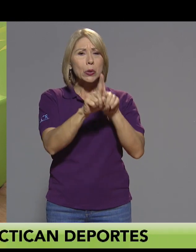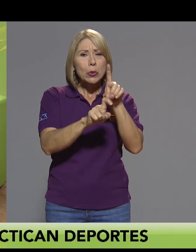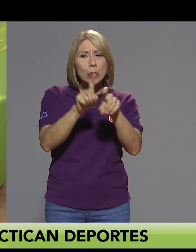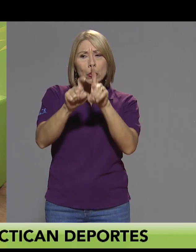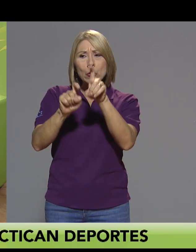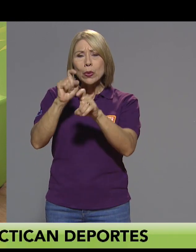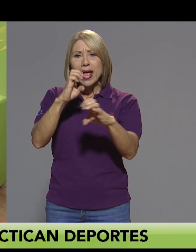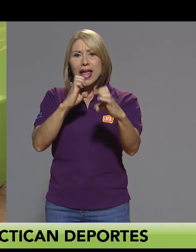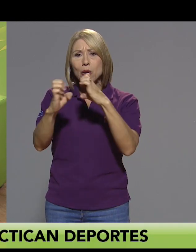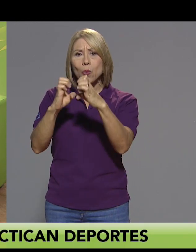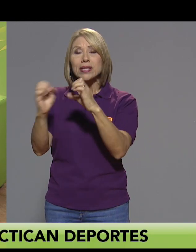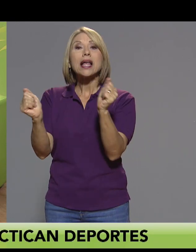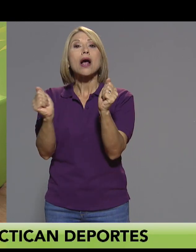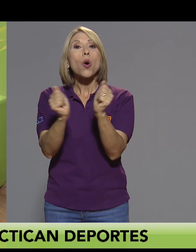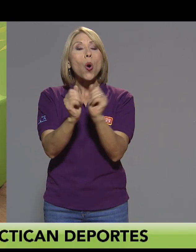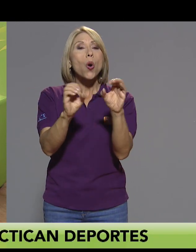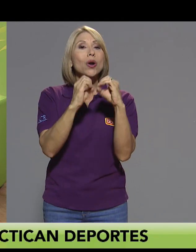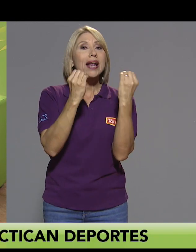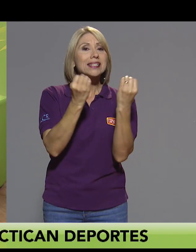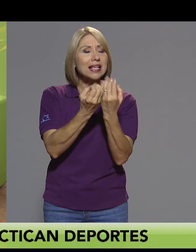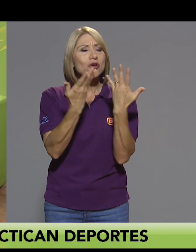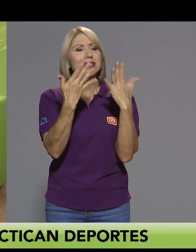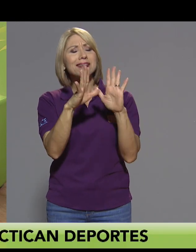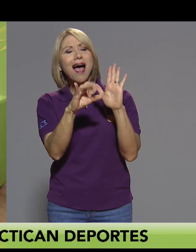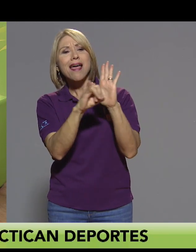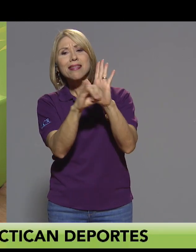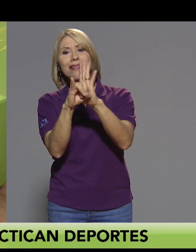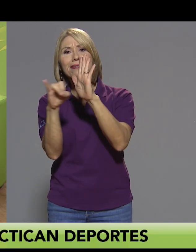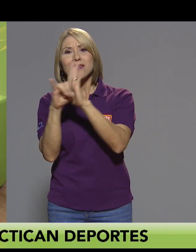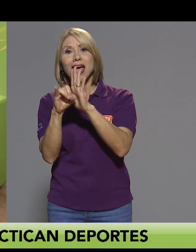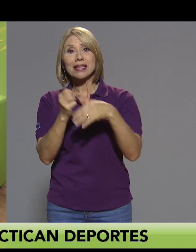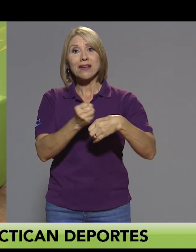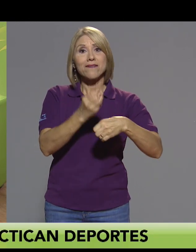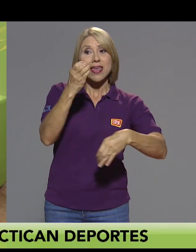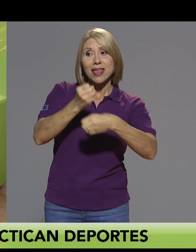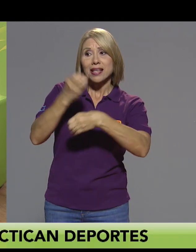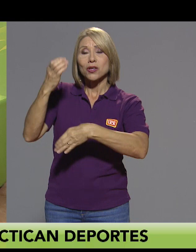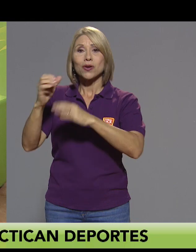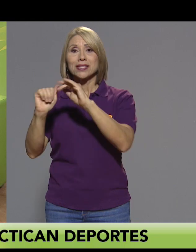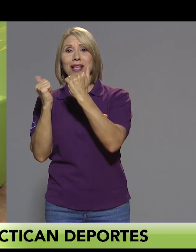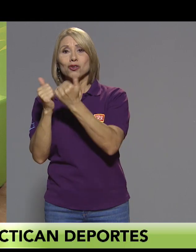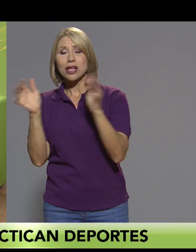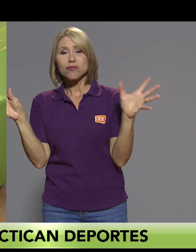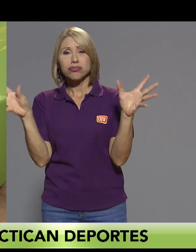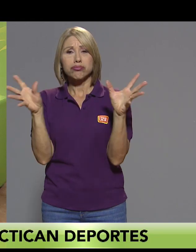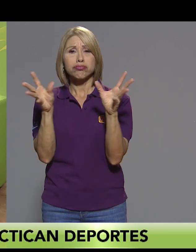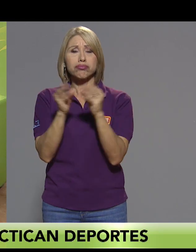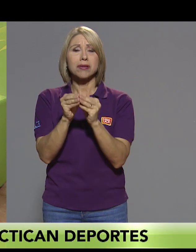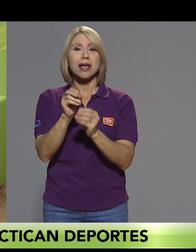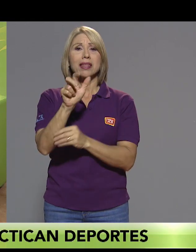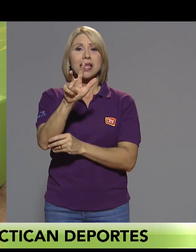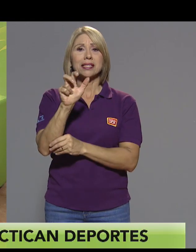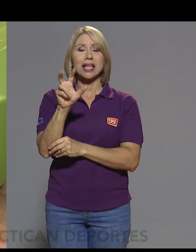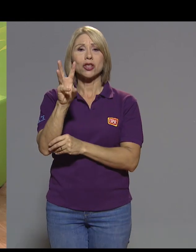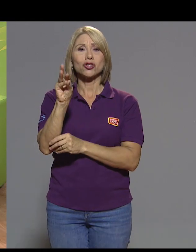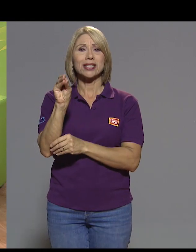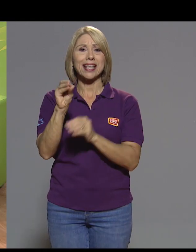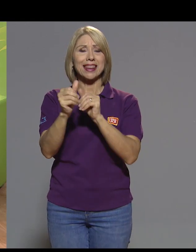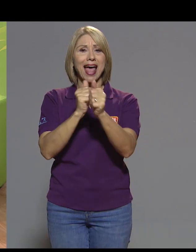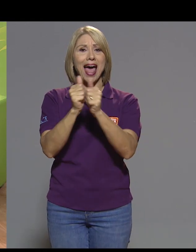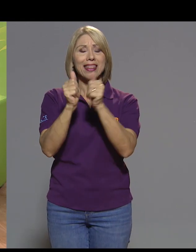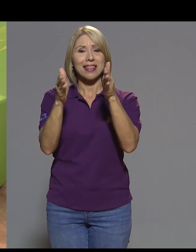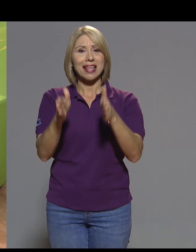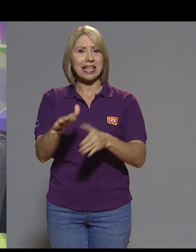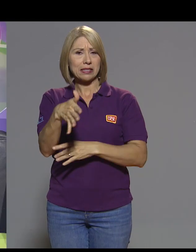organizaciones que están identificados de verdad tanto federaciones como asociaciones y bueno se tuvo un total de 360 atletas